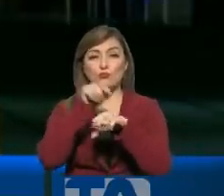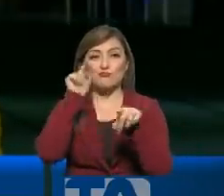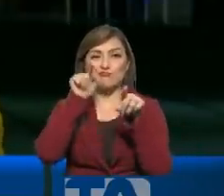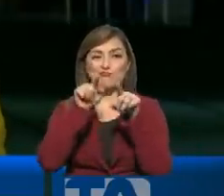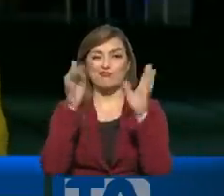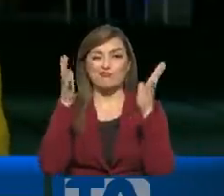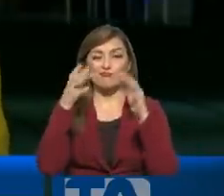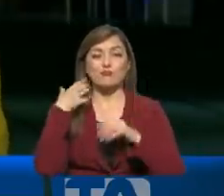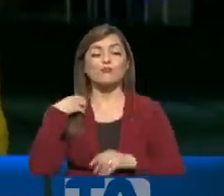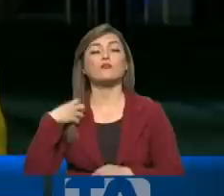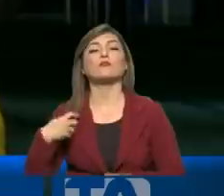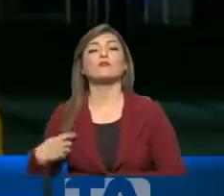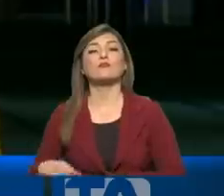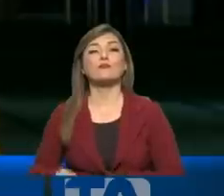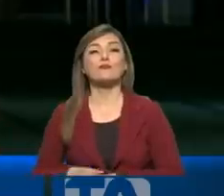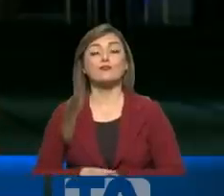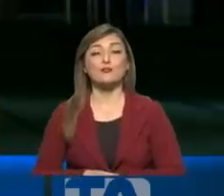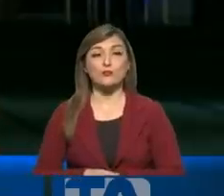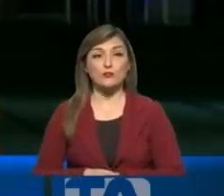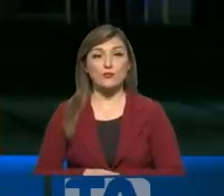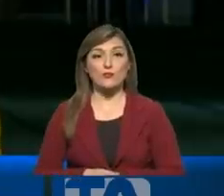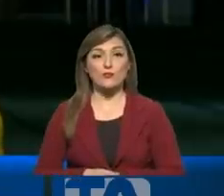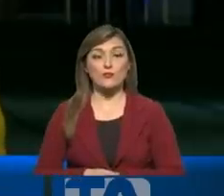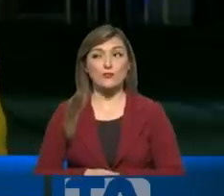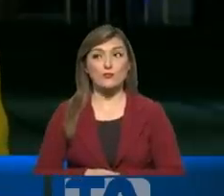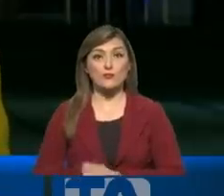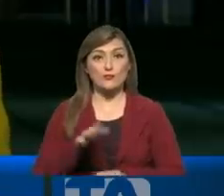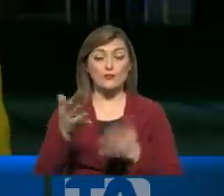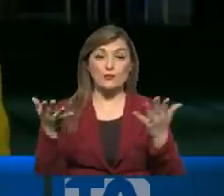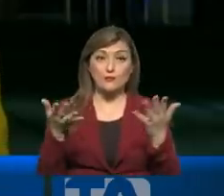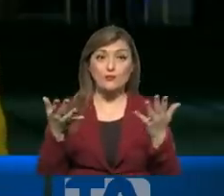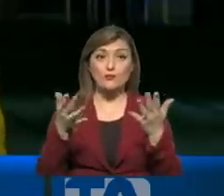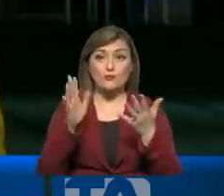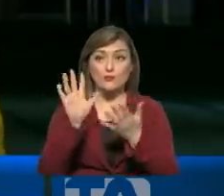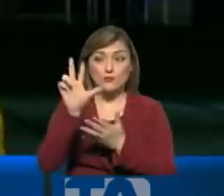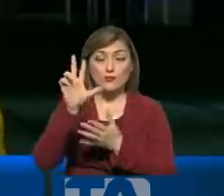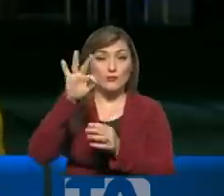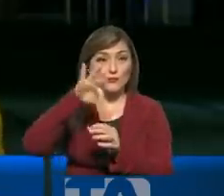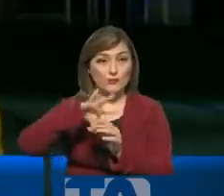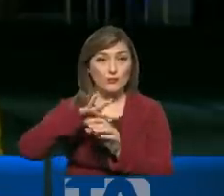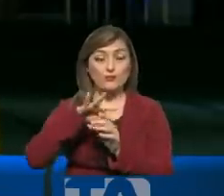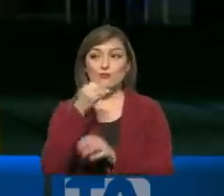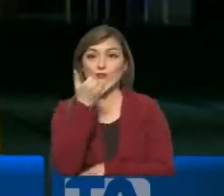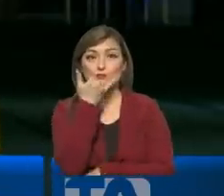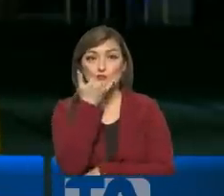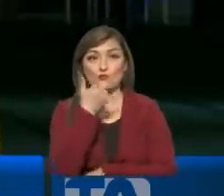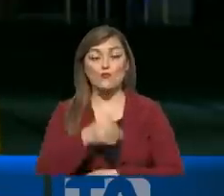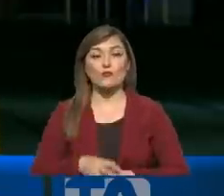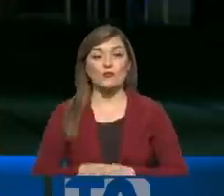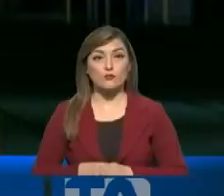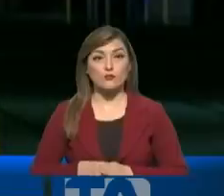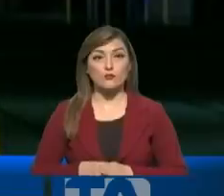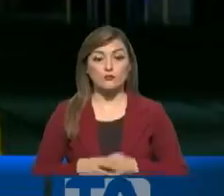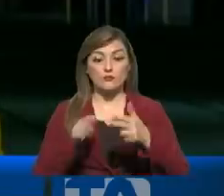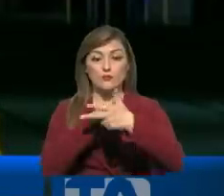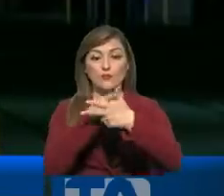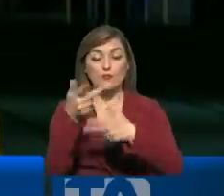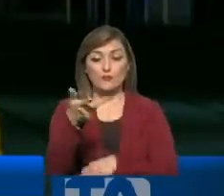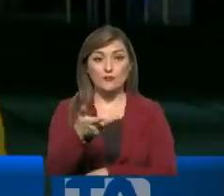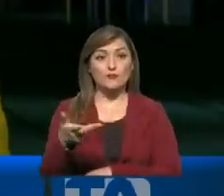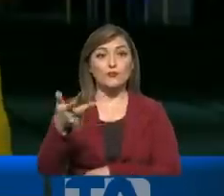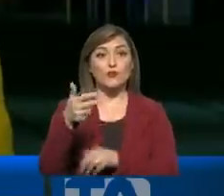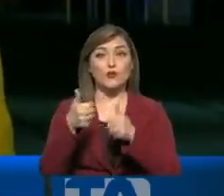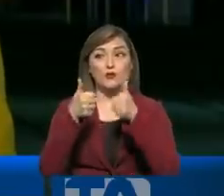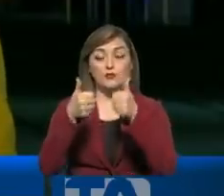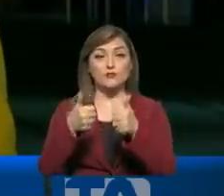se llegó a ningún acuerdo. Y también durante esta jornada hubo 3 votaciones fallidas. Ninguno de los 3